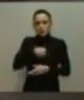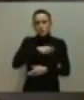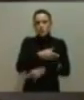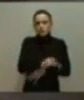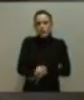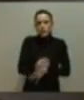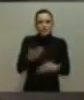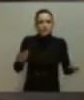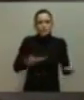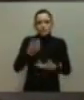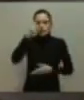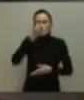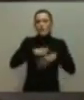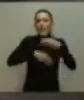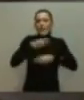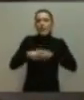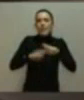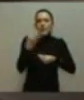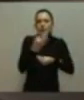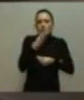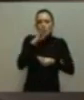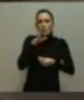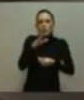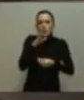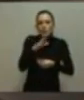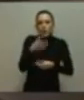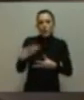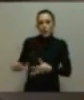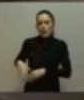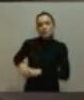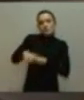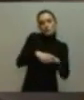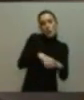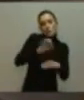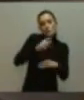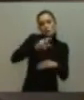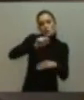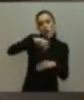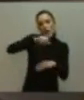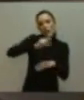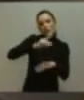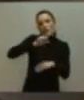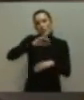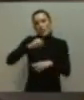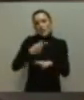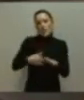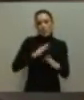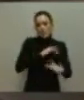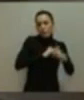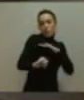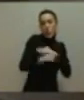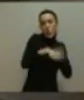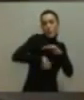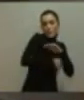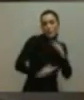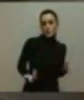salido del cuarto de pequeño, con sus anas de la mano, huyendo de Podemos. Esto es lo que nos encontramos en